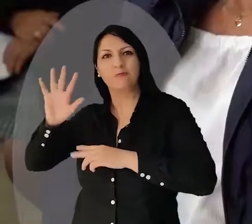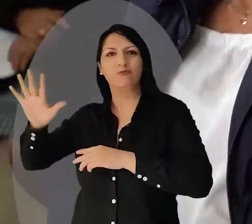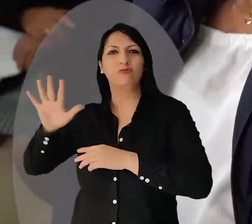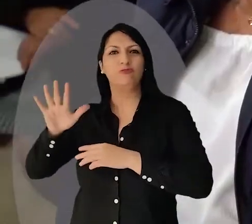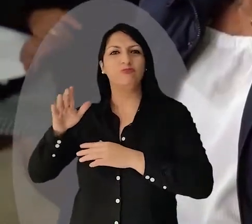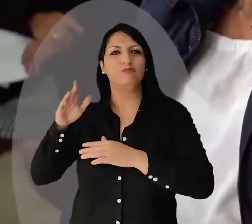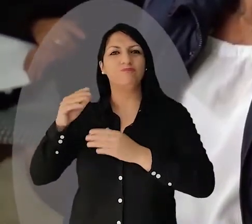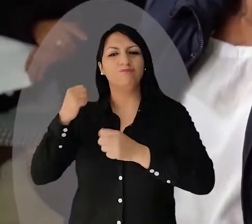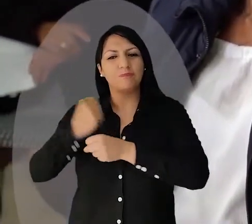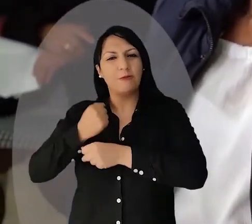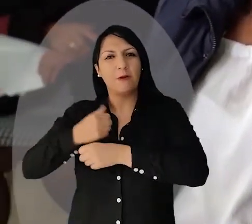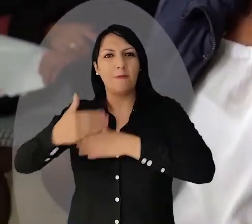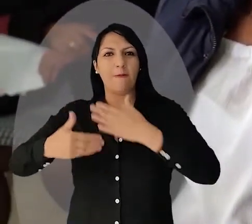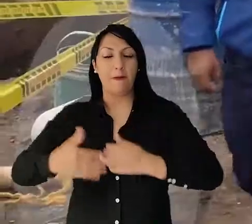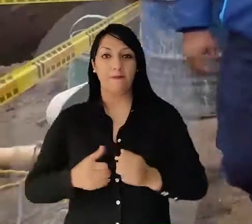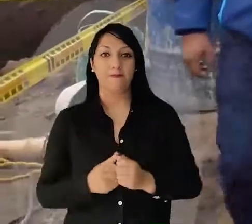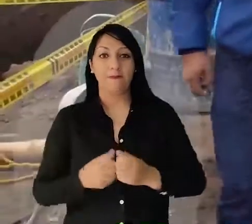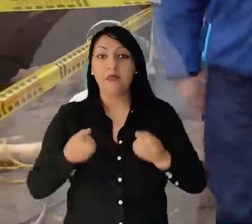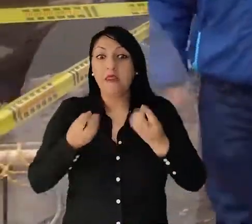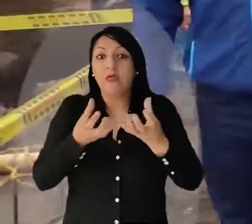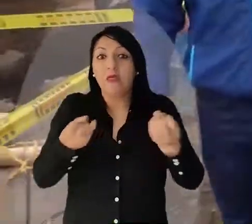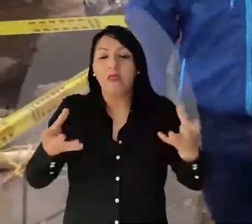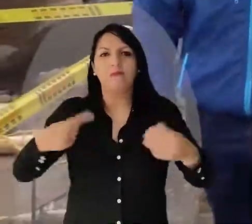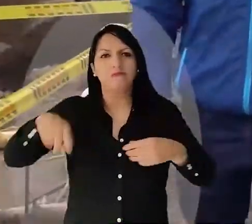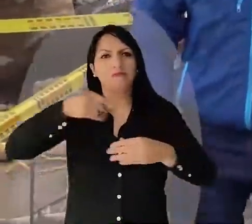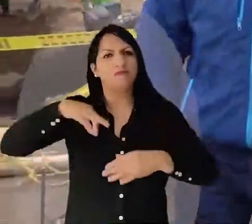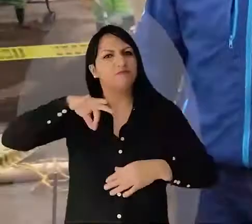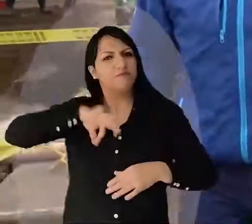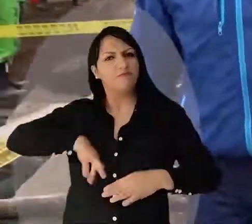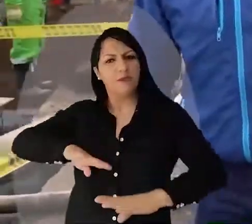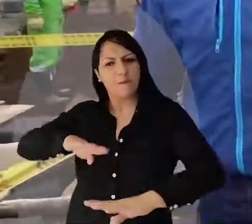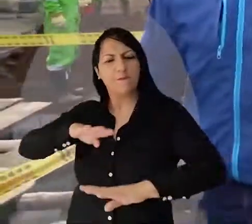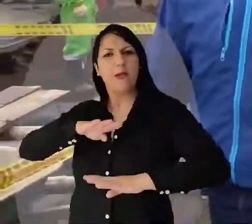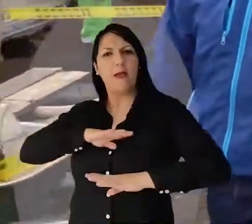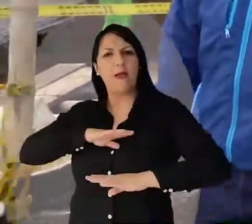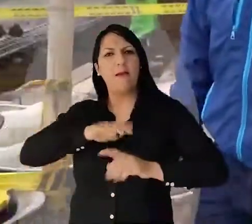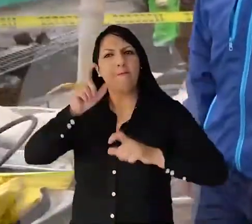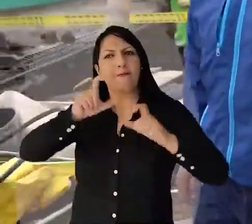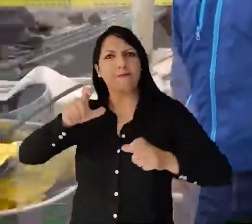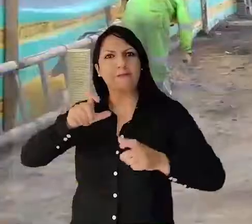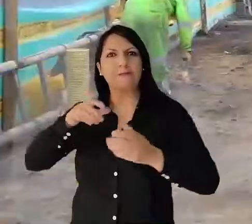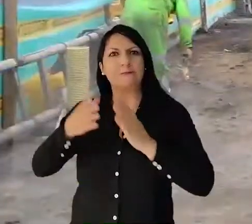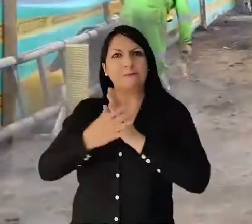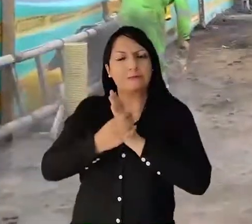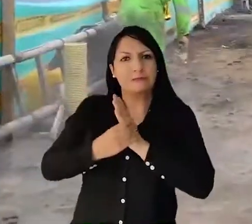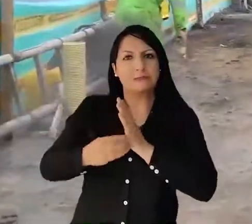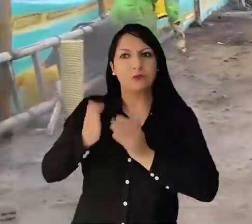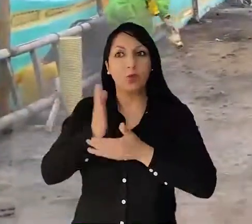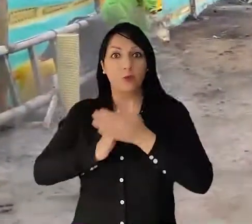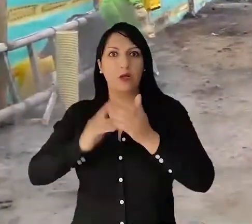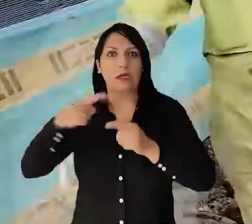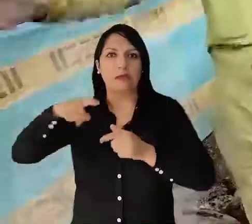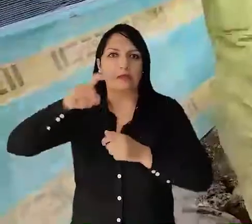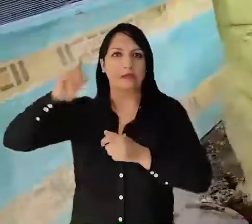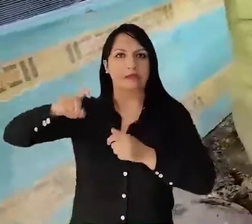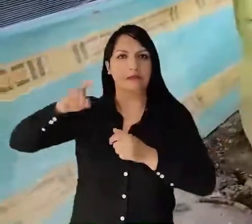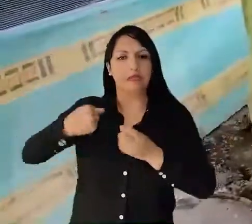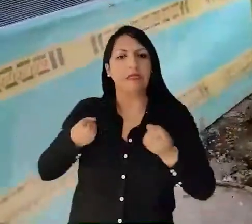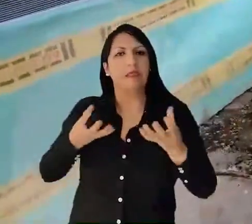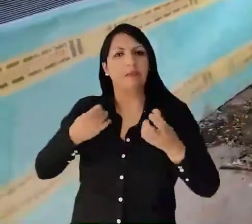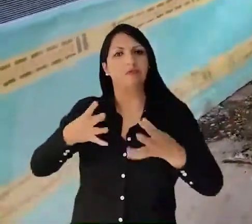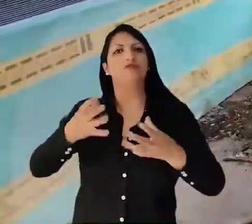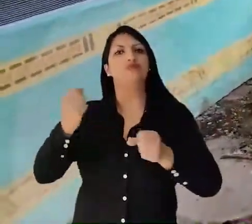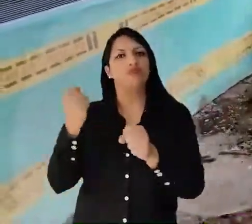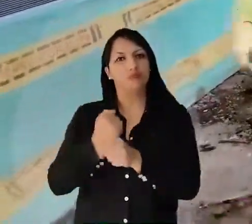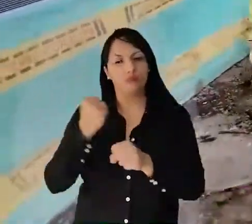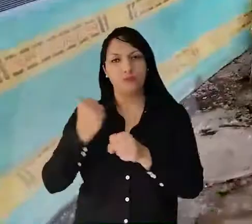ese reconocimiento que hace la gente donde vamos. Llevando bienestar sobre todo a la población más vulnerable, generando mucho